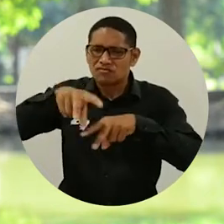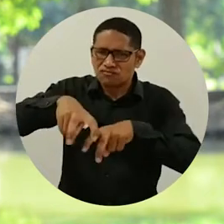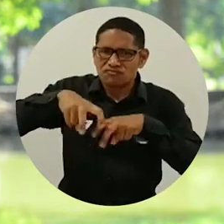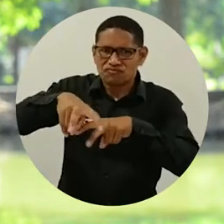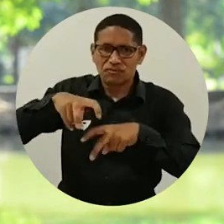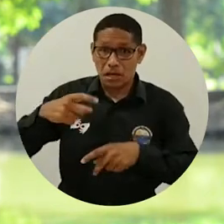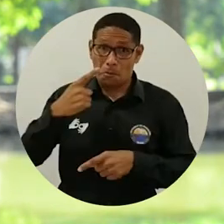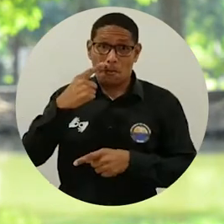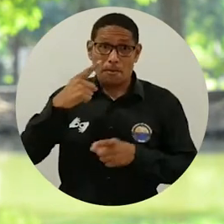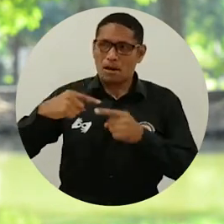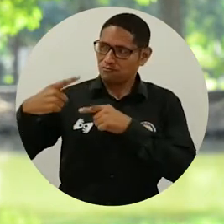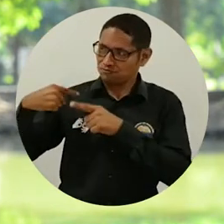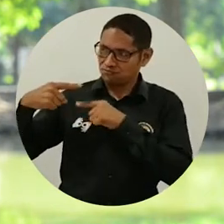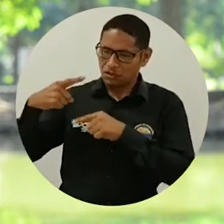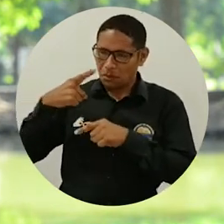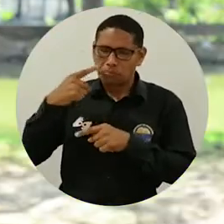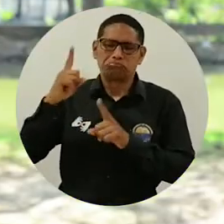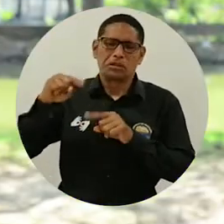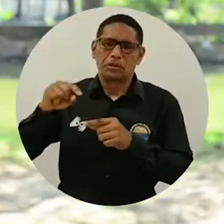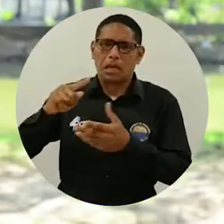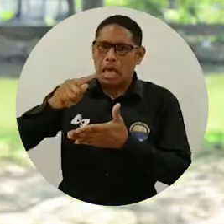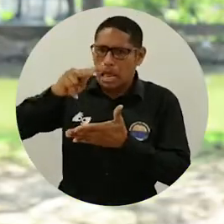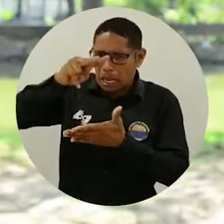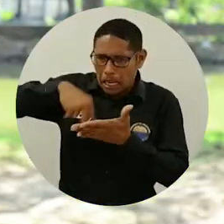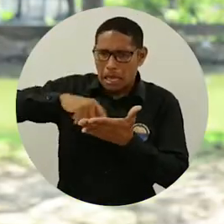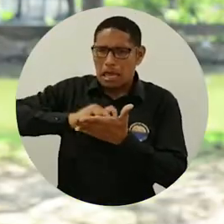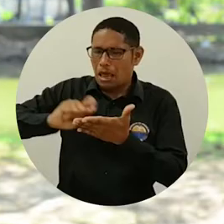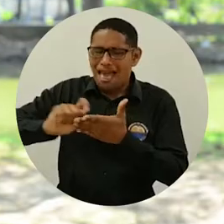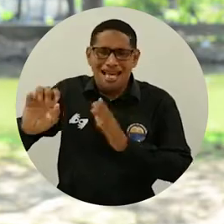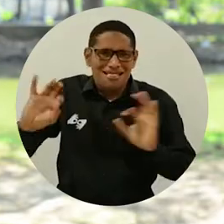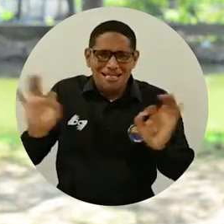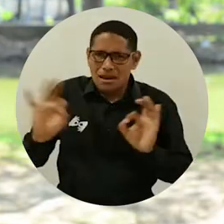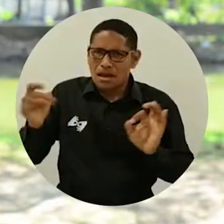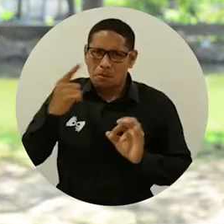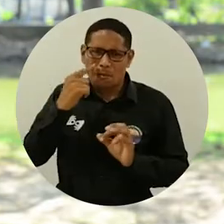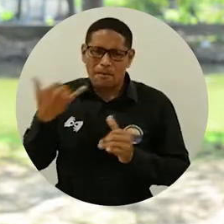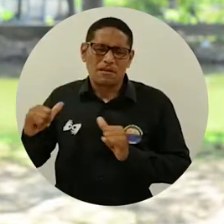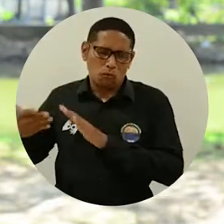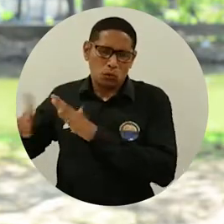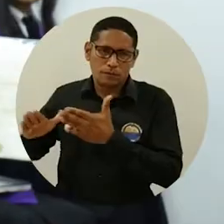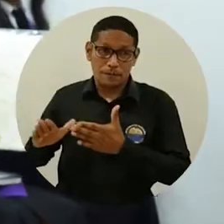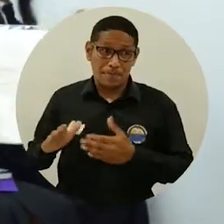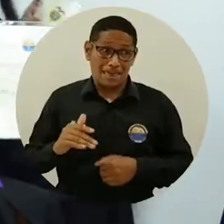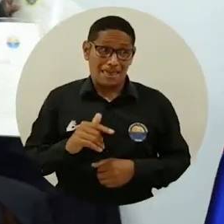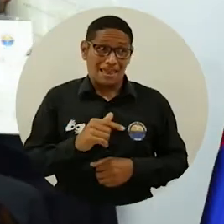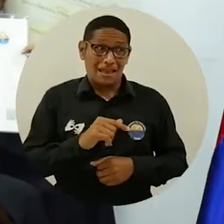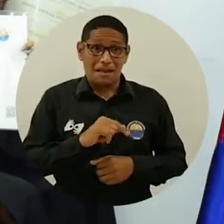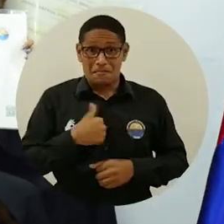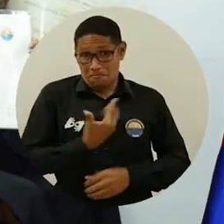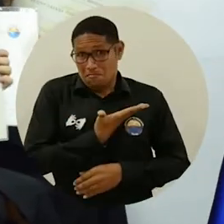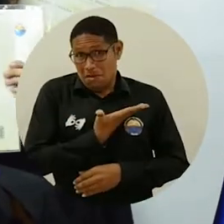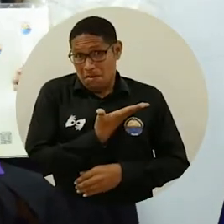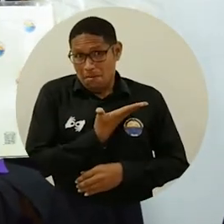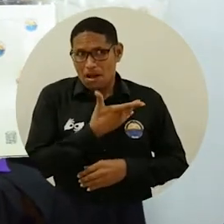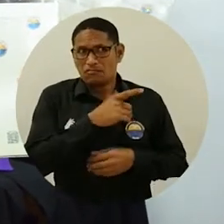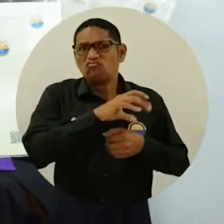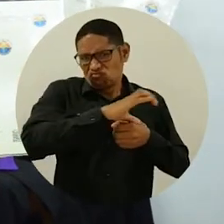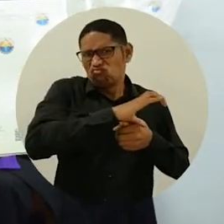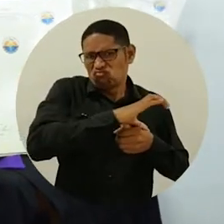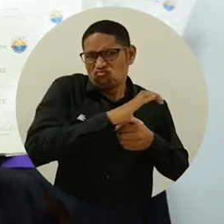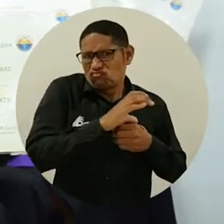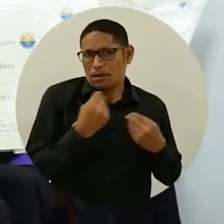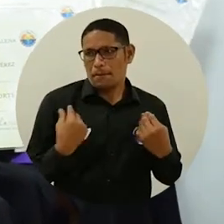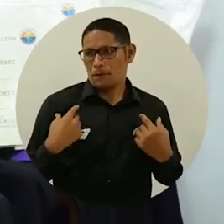papá, campesino de nacimiento, él no sabía leer ni escribir, ya falleció. Mi mamá, una mujer un